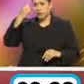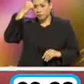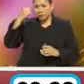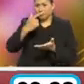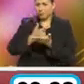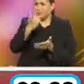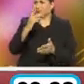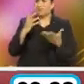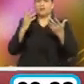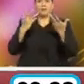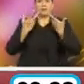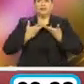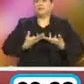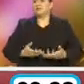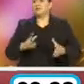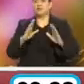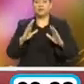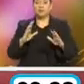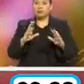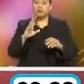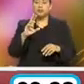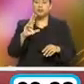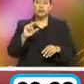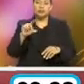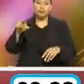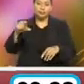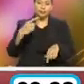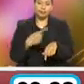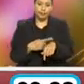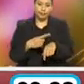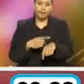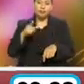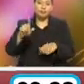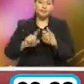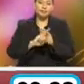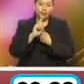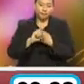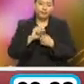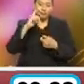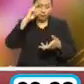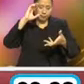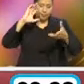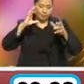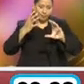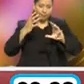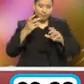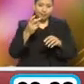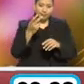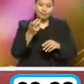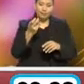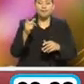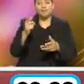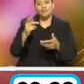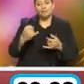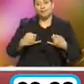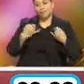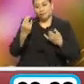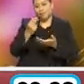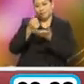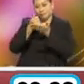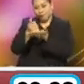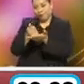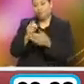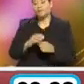pecado, ni es una cosa espantosa, es una enfermedad, es una crisis, ¿no? Por la cual pues algunos de los adolescentes